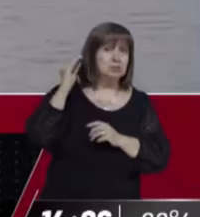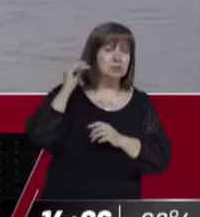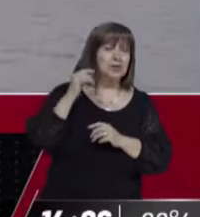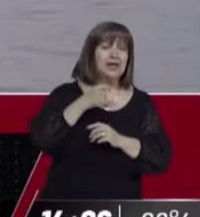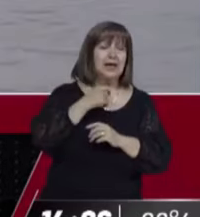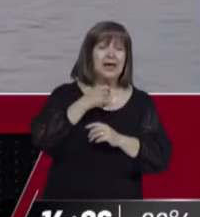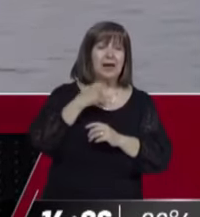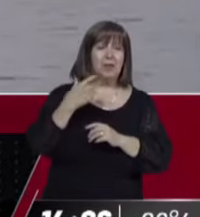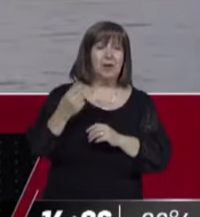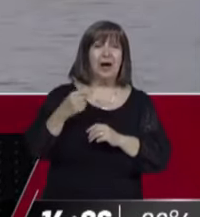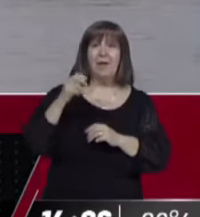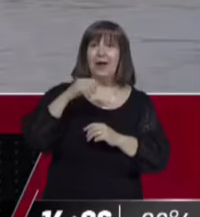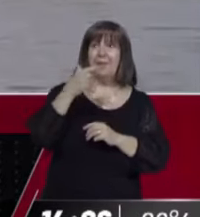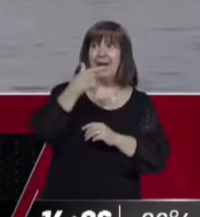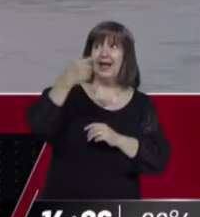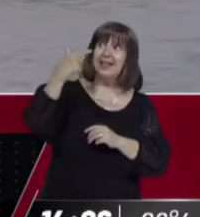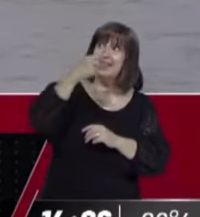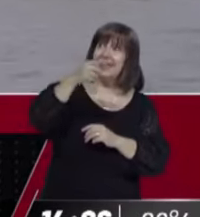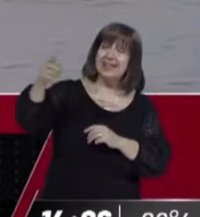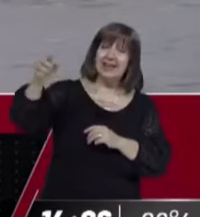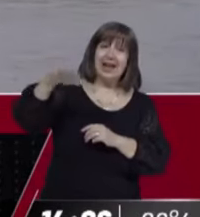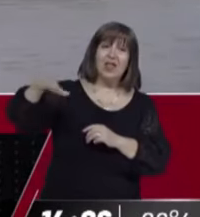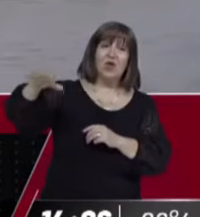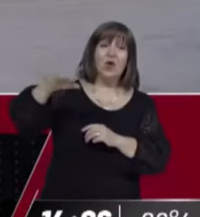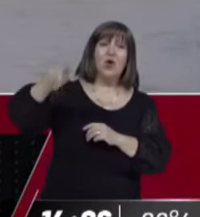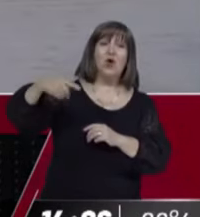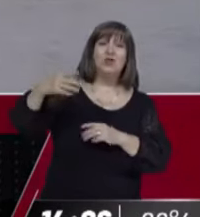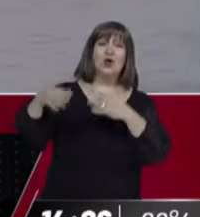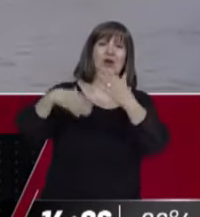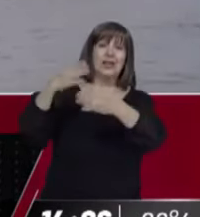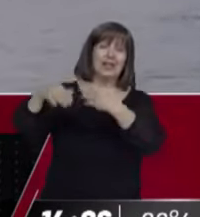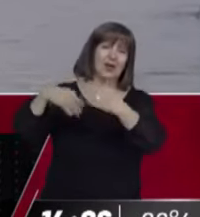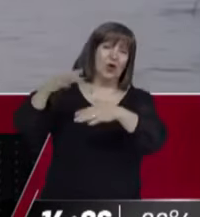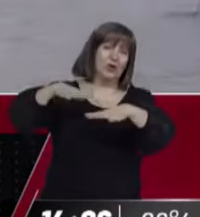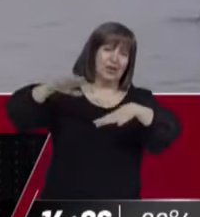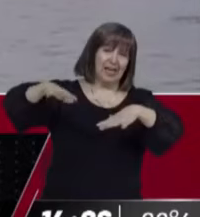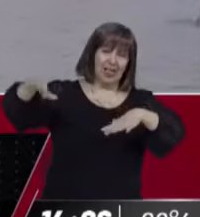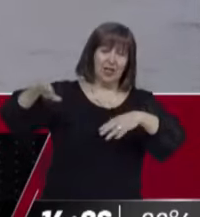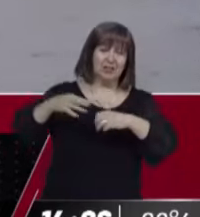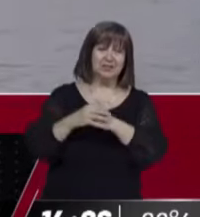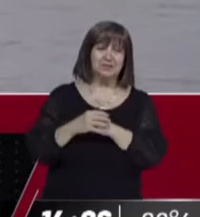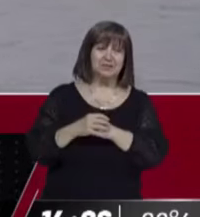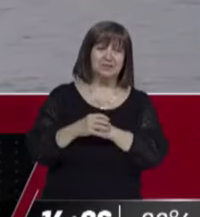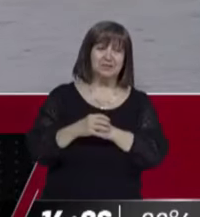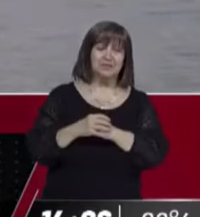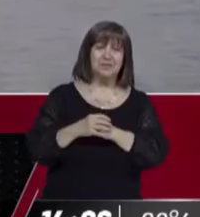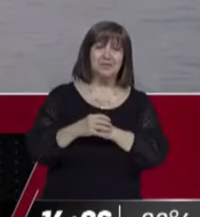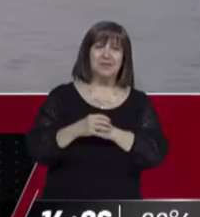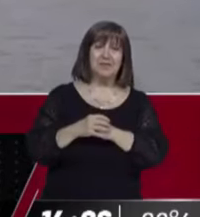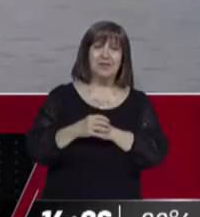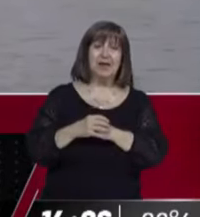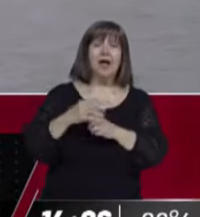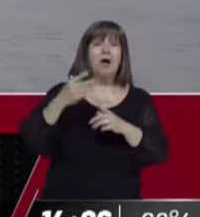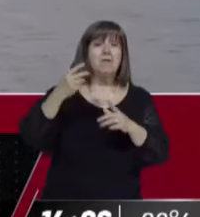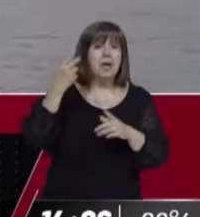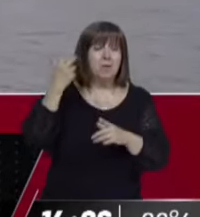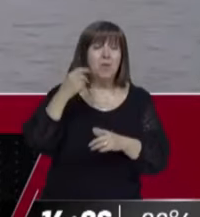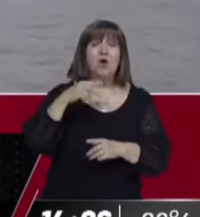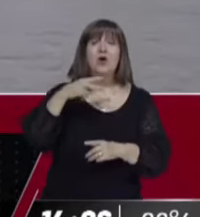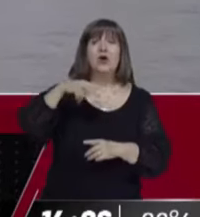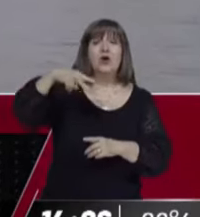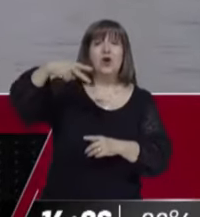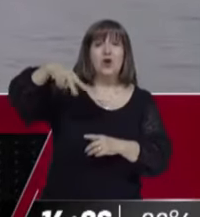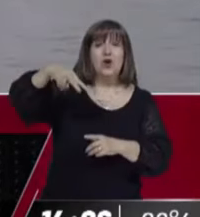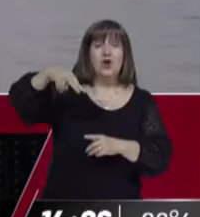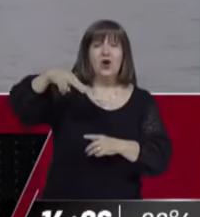queríamos aprovechar. Mirá, de este lado, por ejemplo, tenés otros chicos bañándose. 18 años sin que el agua llegara